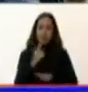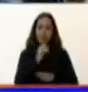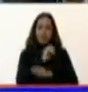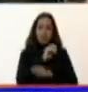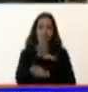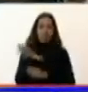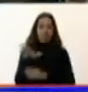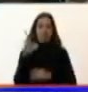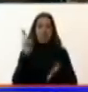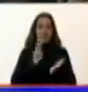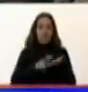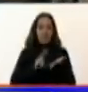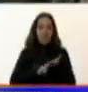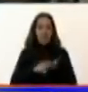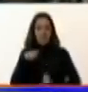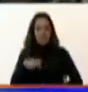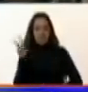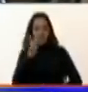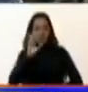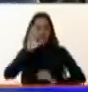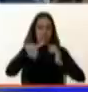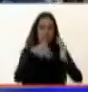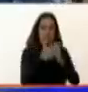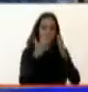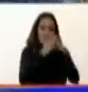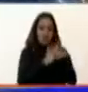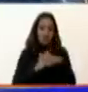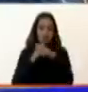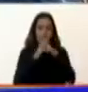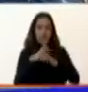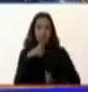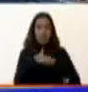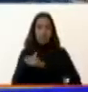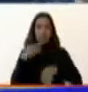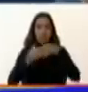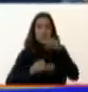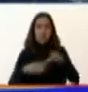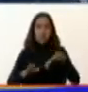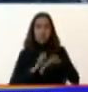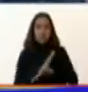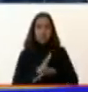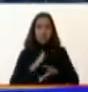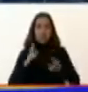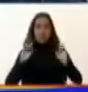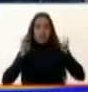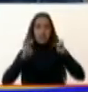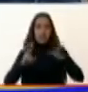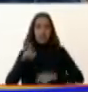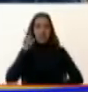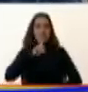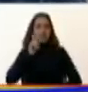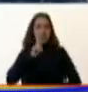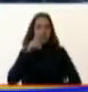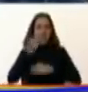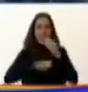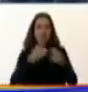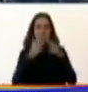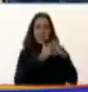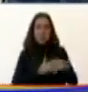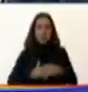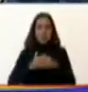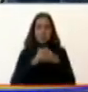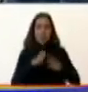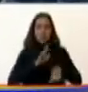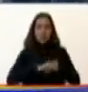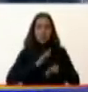de aquí para allá. Yo quiero hablar sobre el tema de la gran mentira mediática de Estados Unidos, porque como